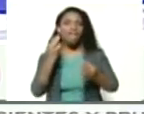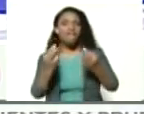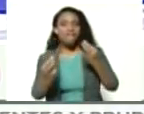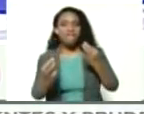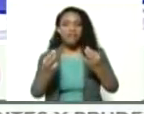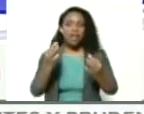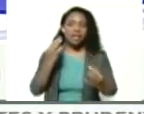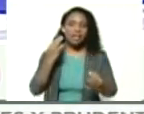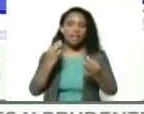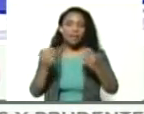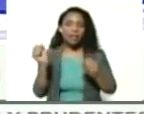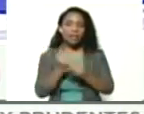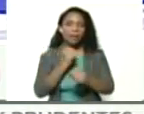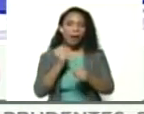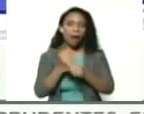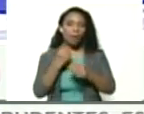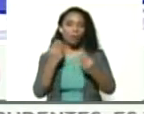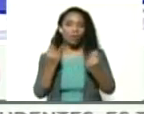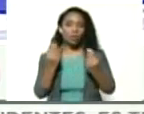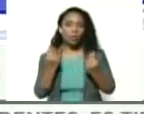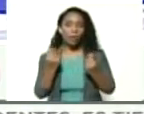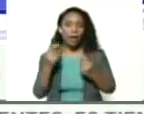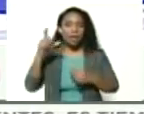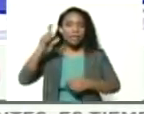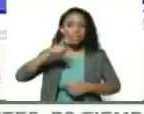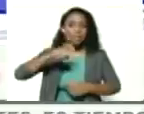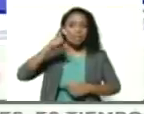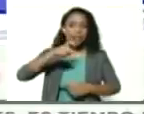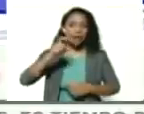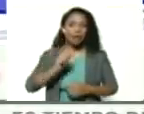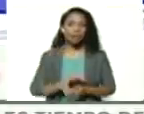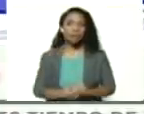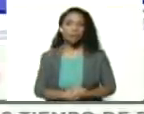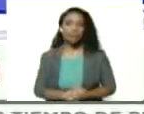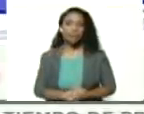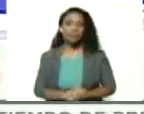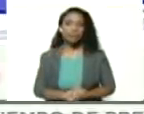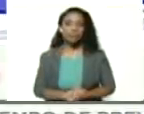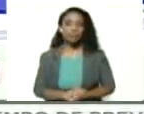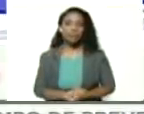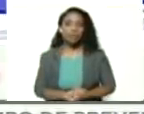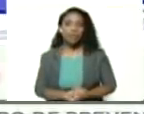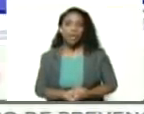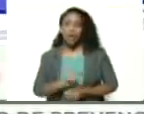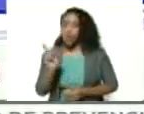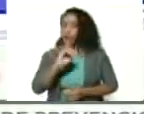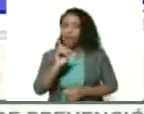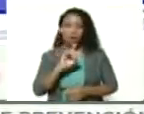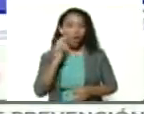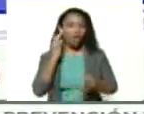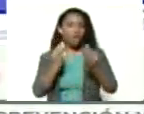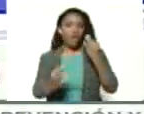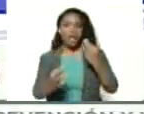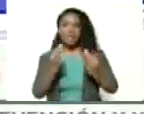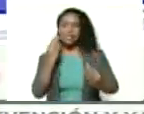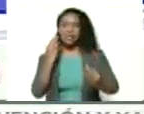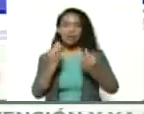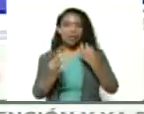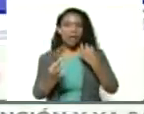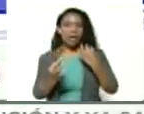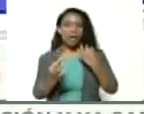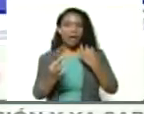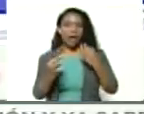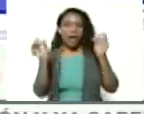flexibilización laboral y económica, necesaria. Lo que no se flexibiliza es